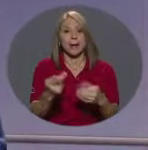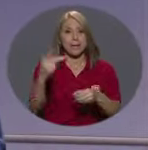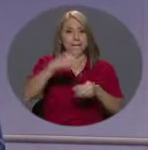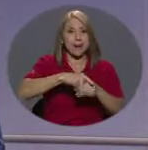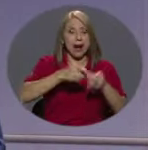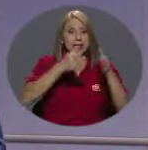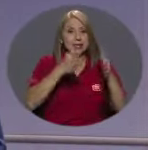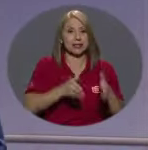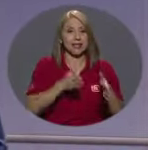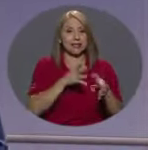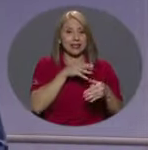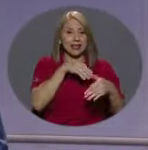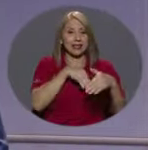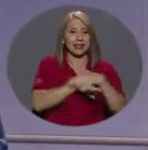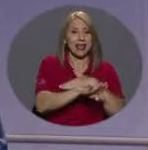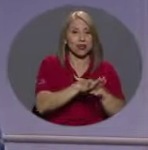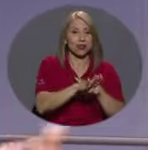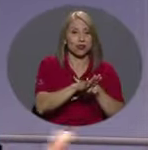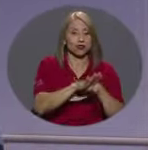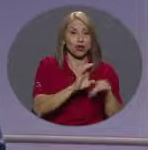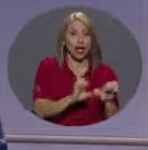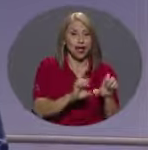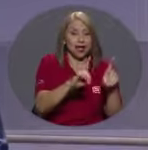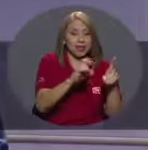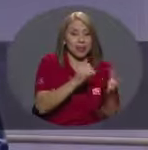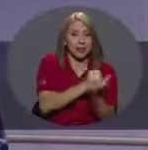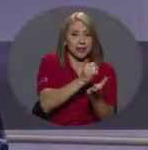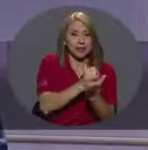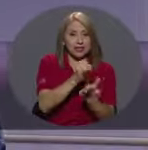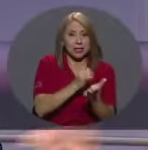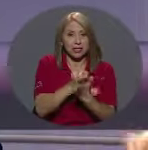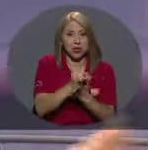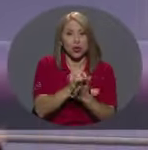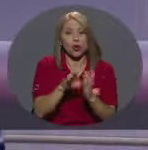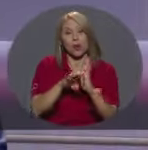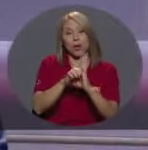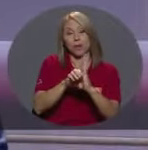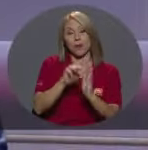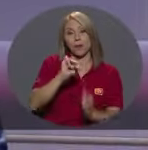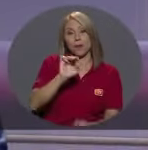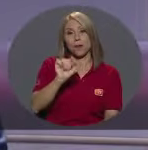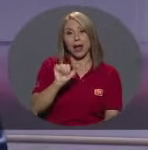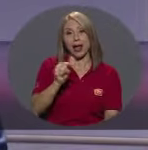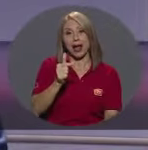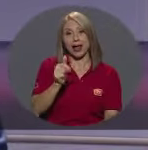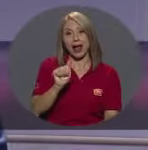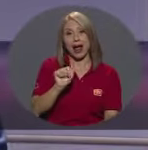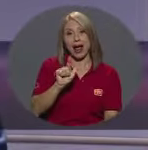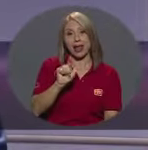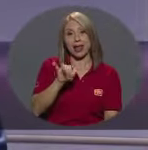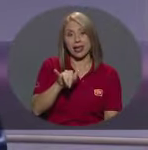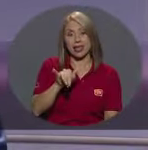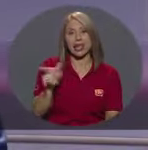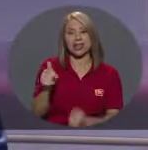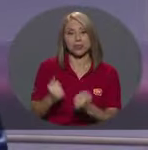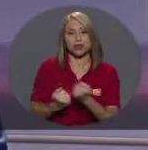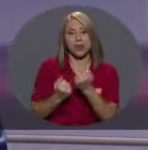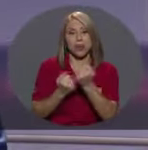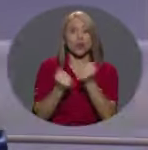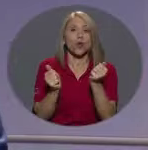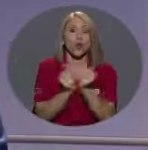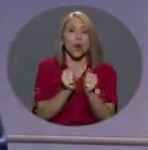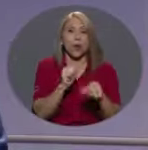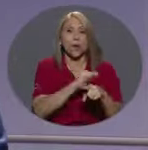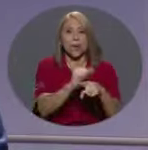de actores internos en la parte académica de investigación, como el caso de Magali, que nos apoyó enormemente